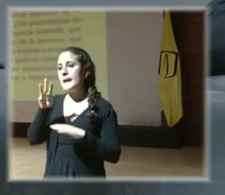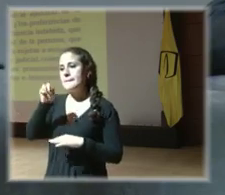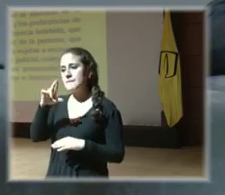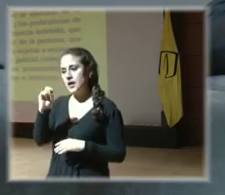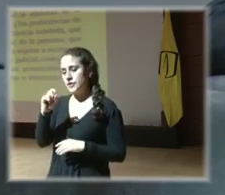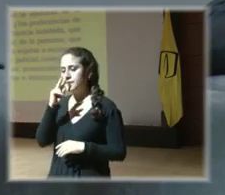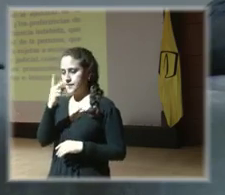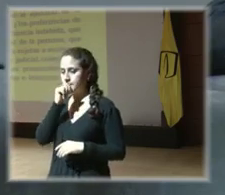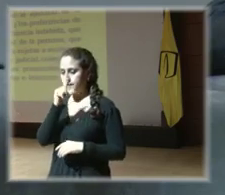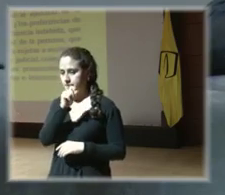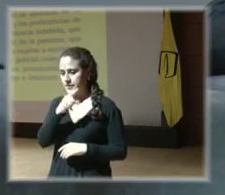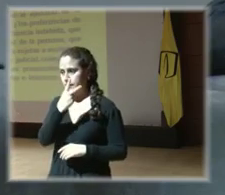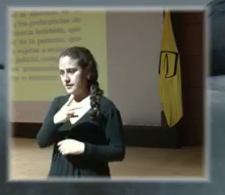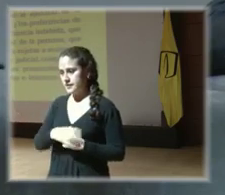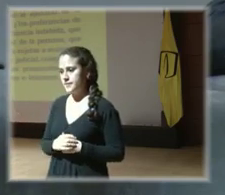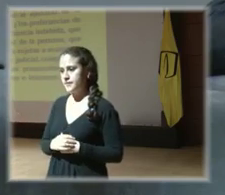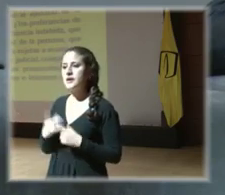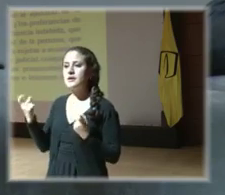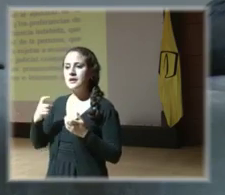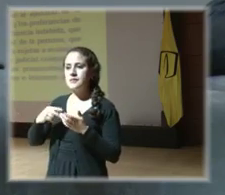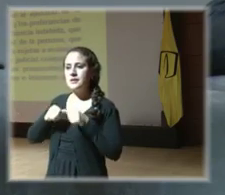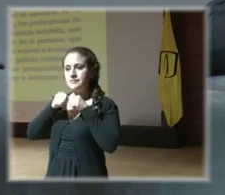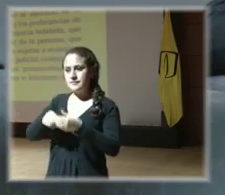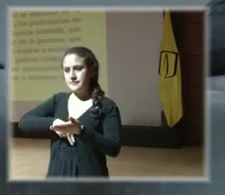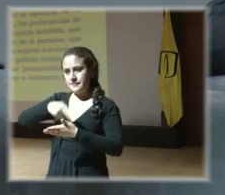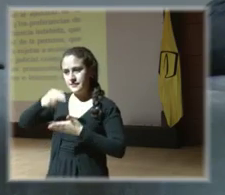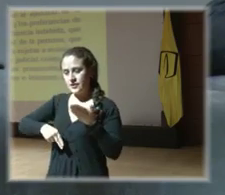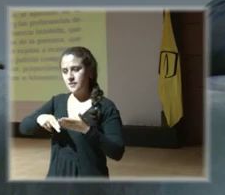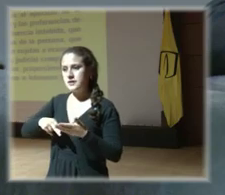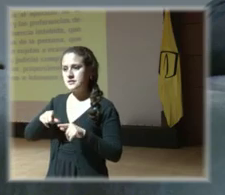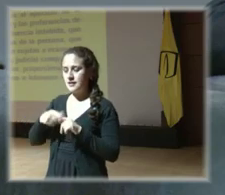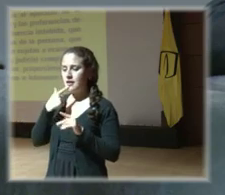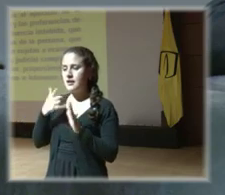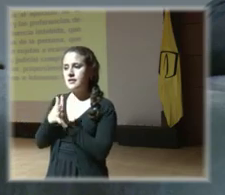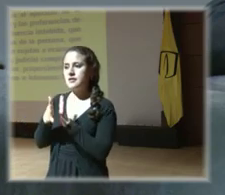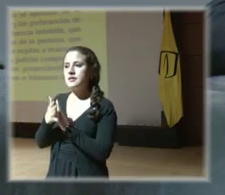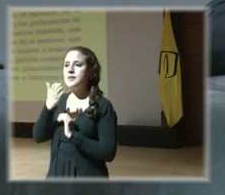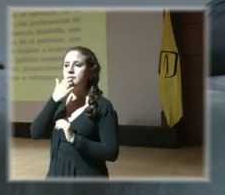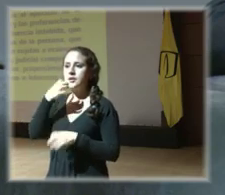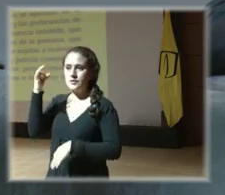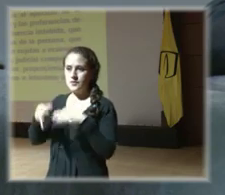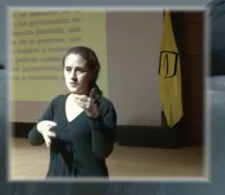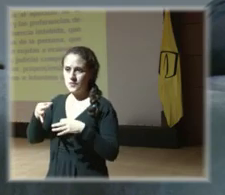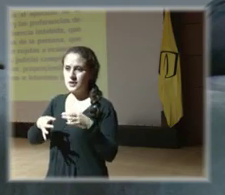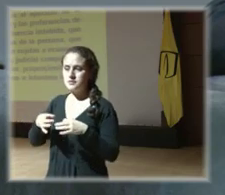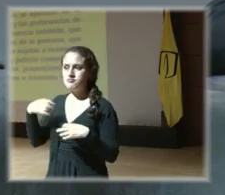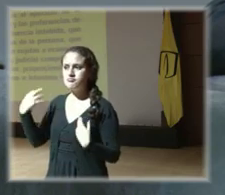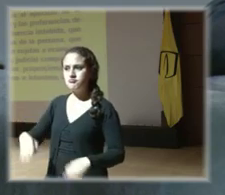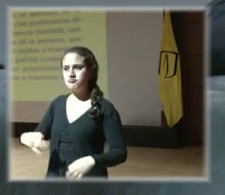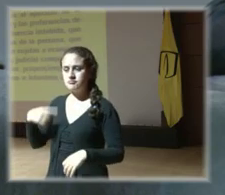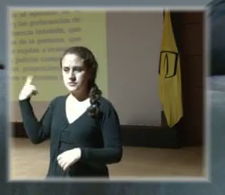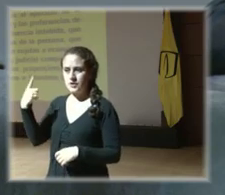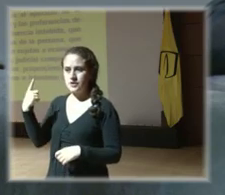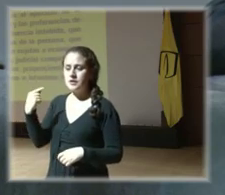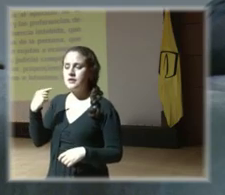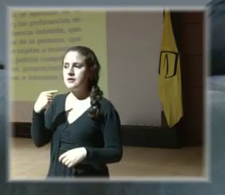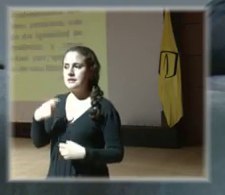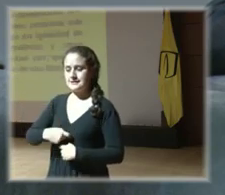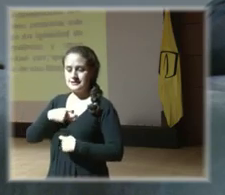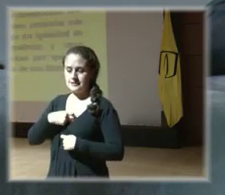ti. Hablando de la ratificación de convenciones como la aquí mencionada, ¿qué hacer para que jueces de la jurisdicción ordinaria civil,